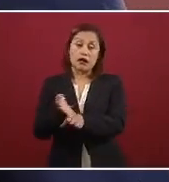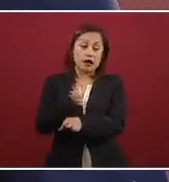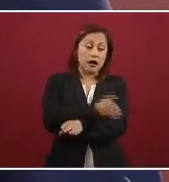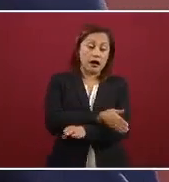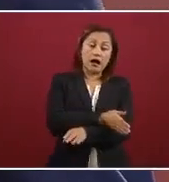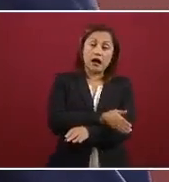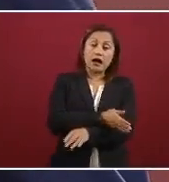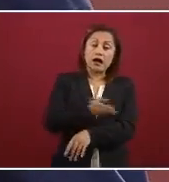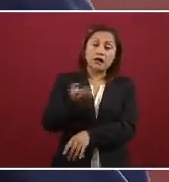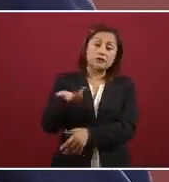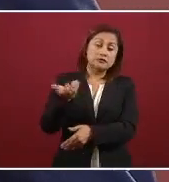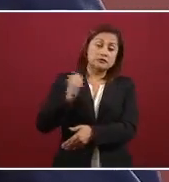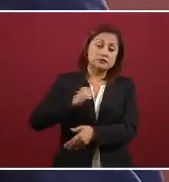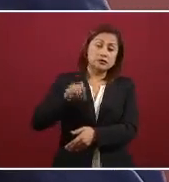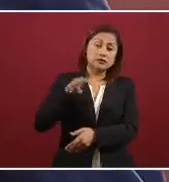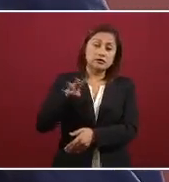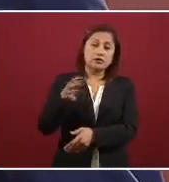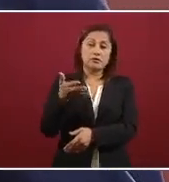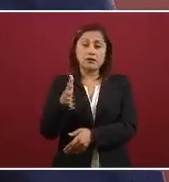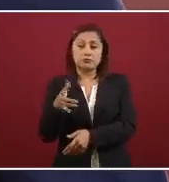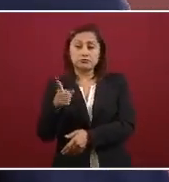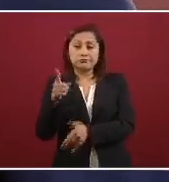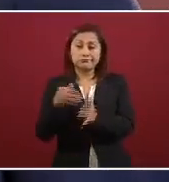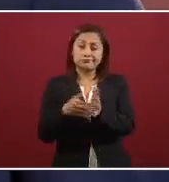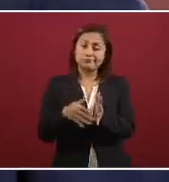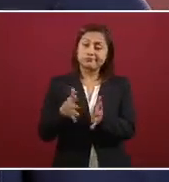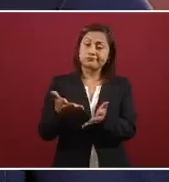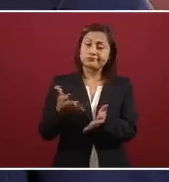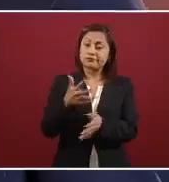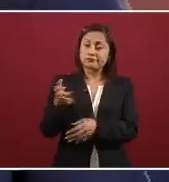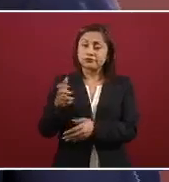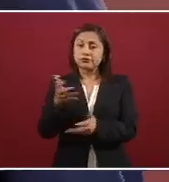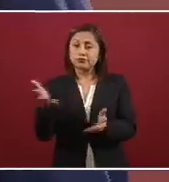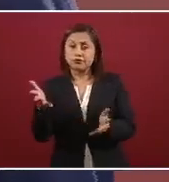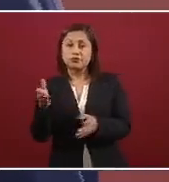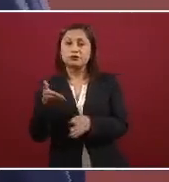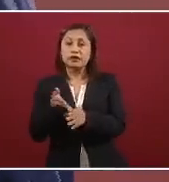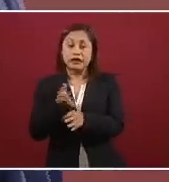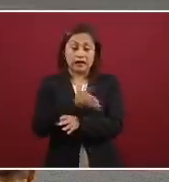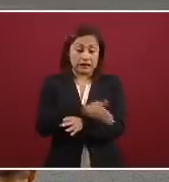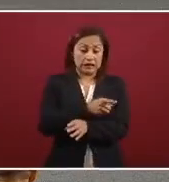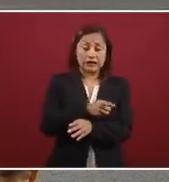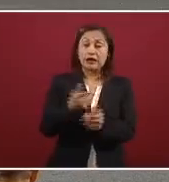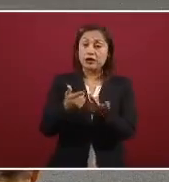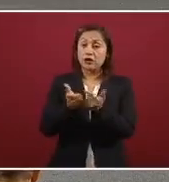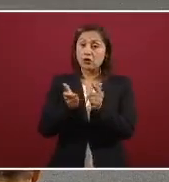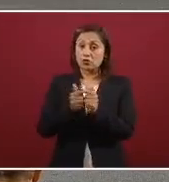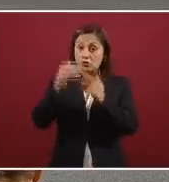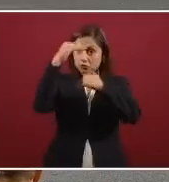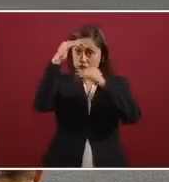los conservadores apostaban a mantener los privilegios.